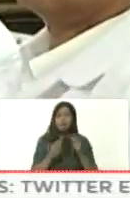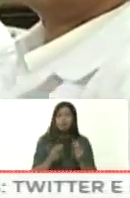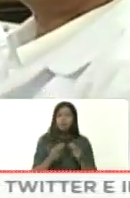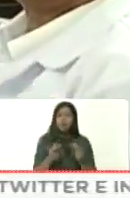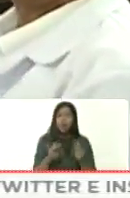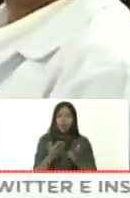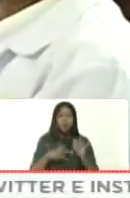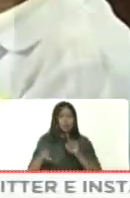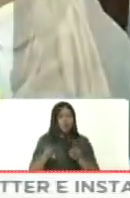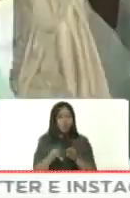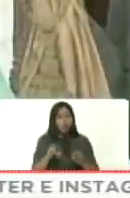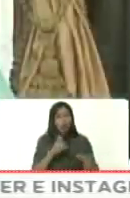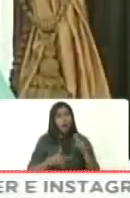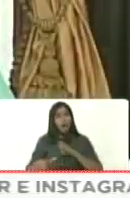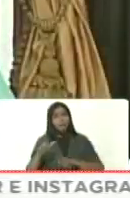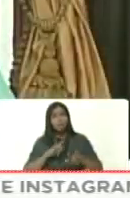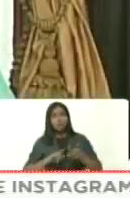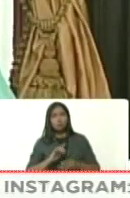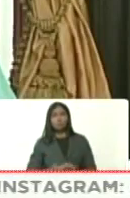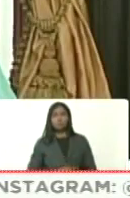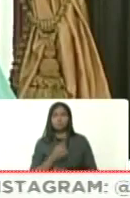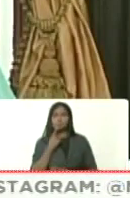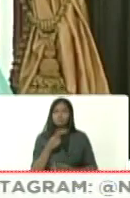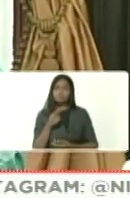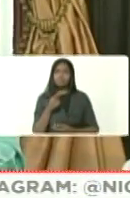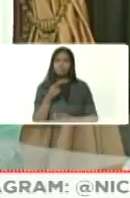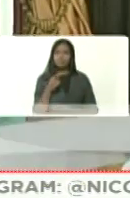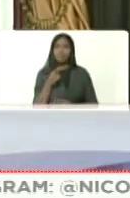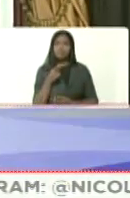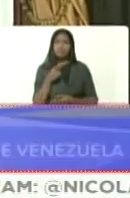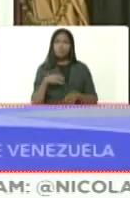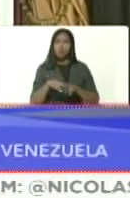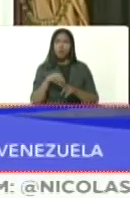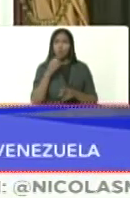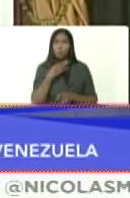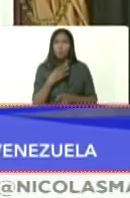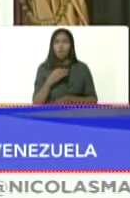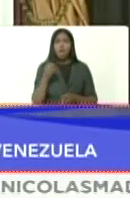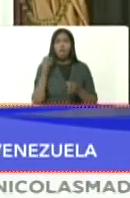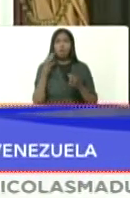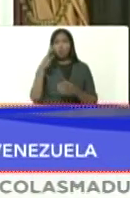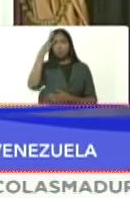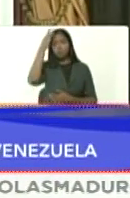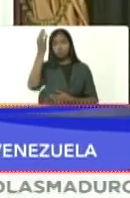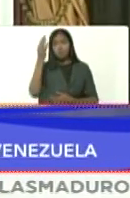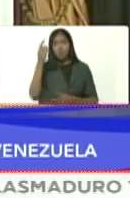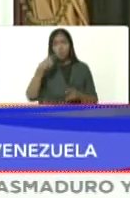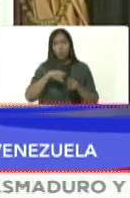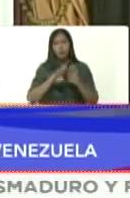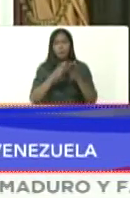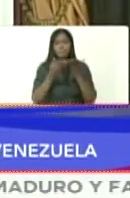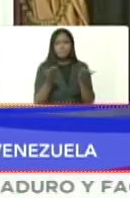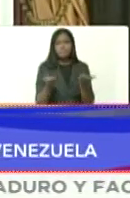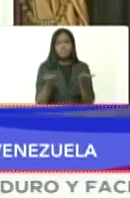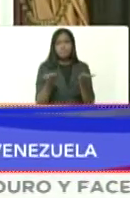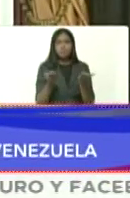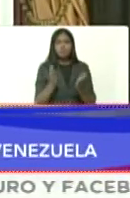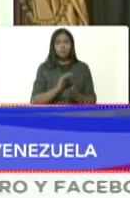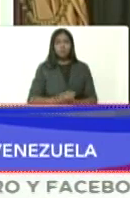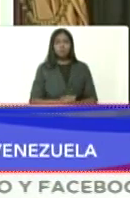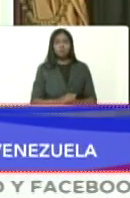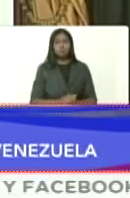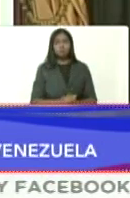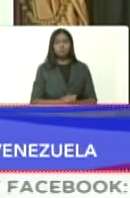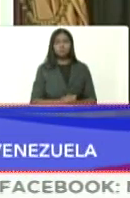Dice ese buen consejo bíblico, obras son amores.